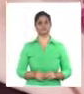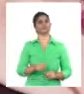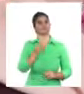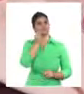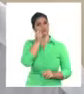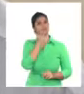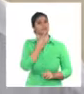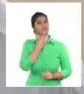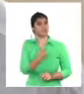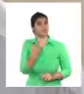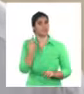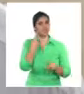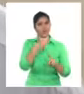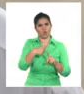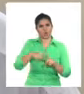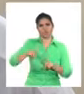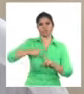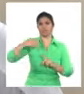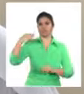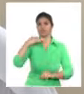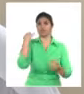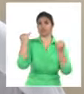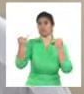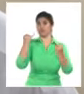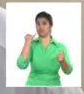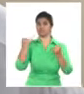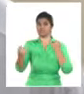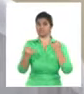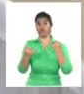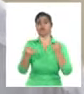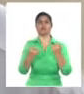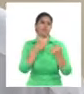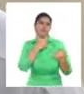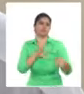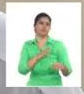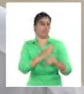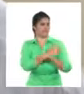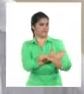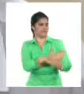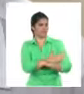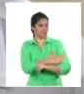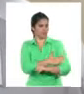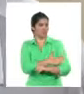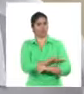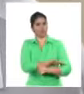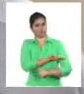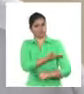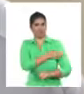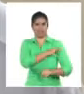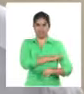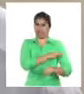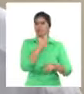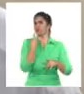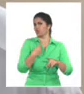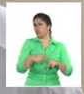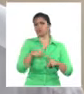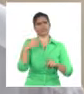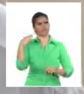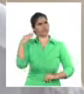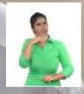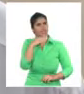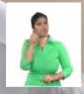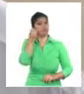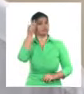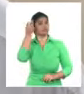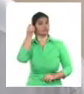acá en Biofísica Médica para el diagnóstico vascular periférico, por ejemplo, para el manejo de imágenes médicas, y otras tecnologías desarrolladas en